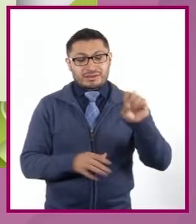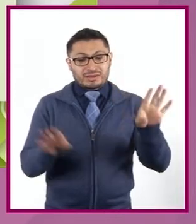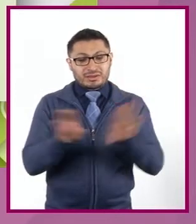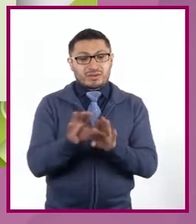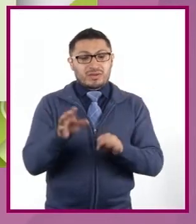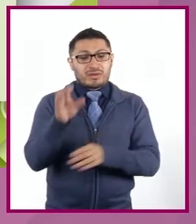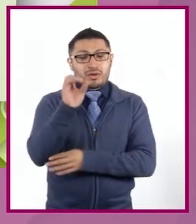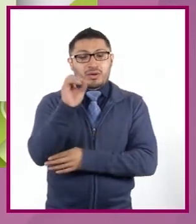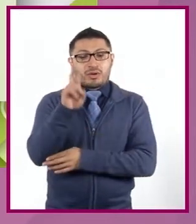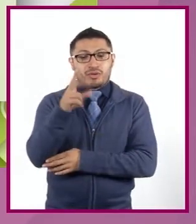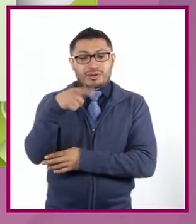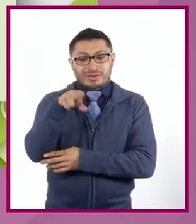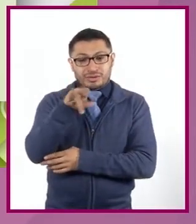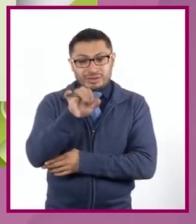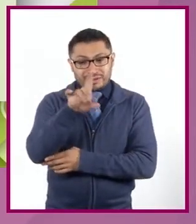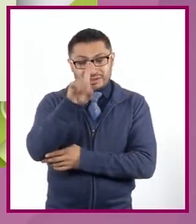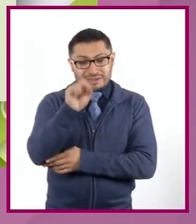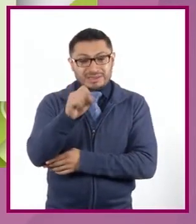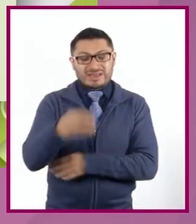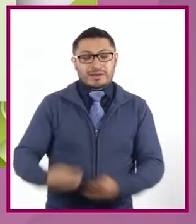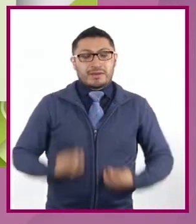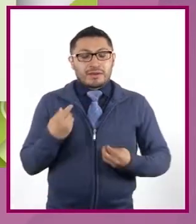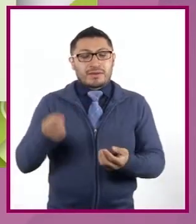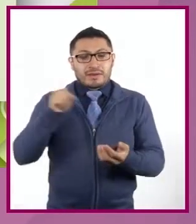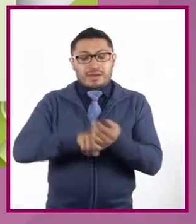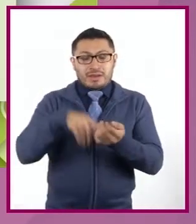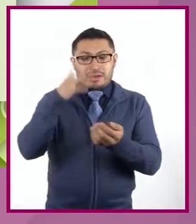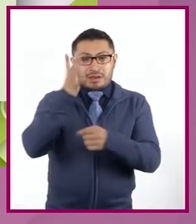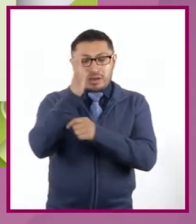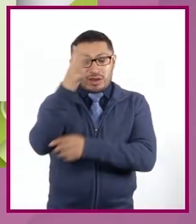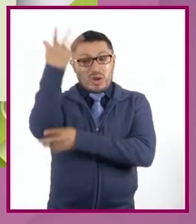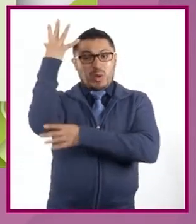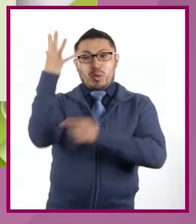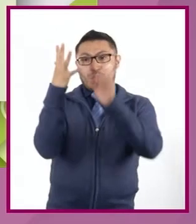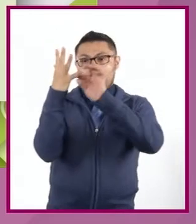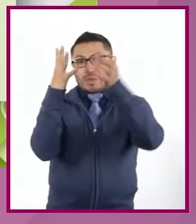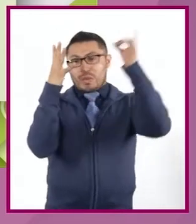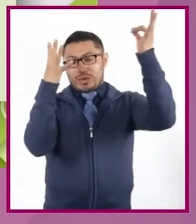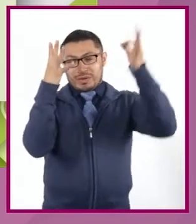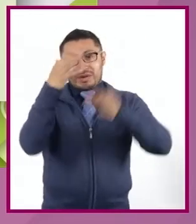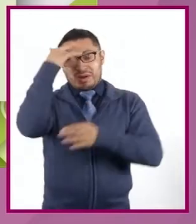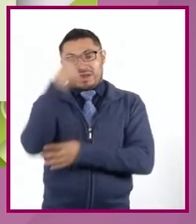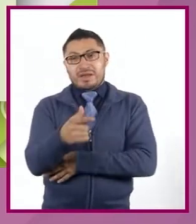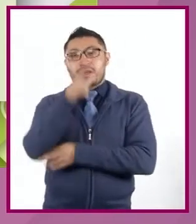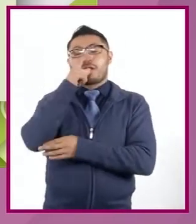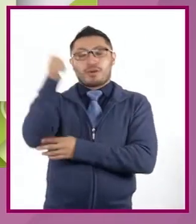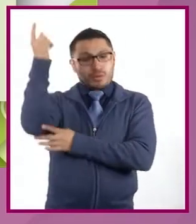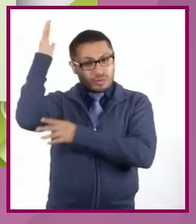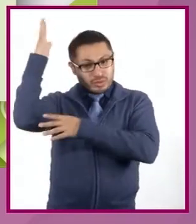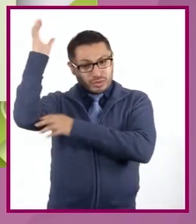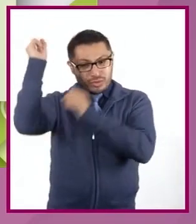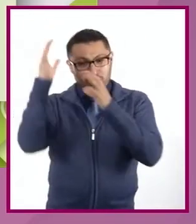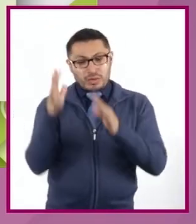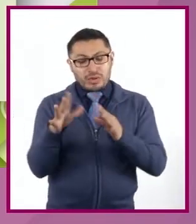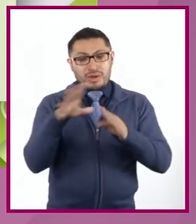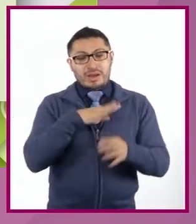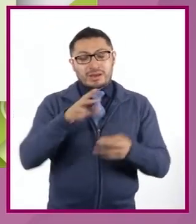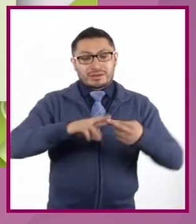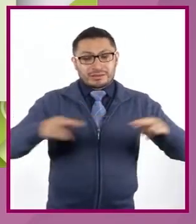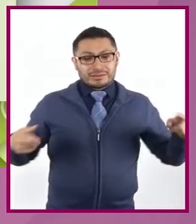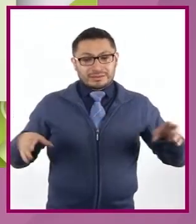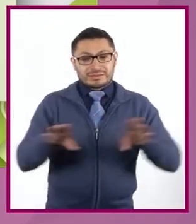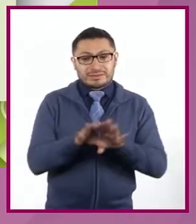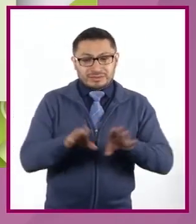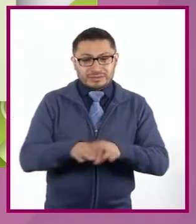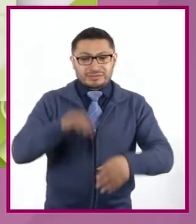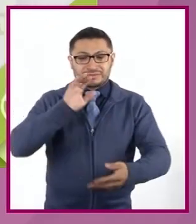los altos árboles para conseguir una mejor posición y poder recibir la luz del sol. Mantienen una relación de comensalismo con